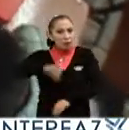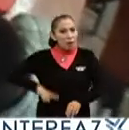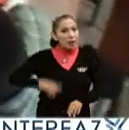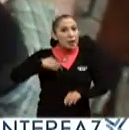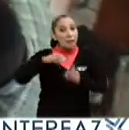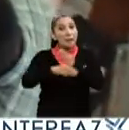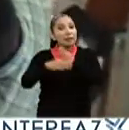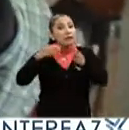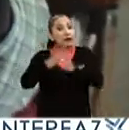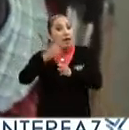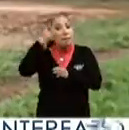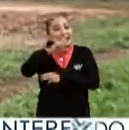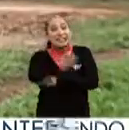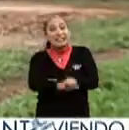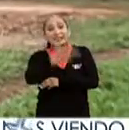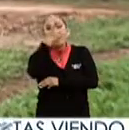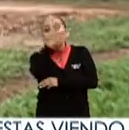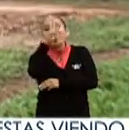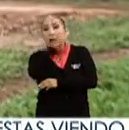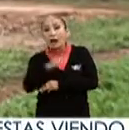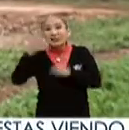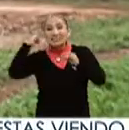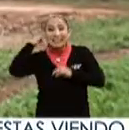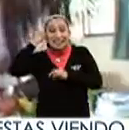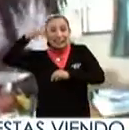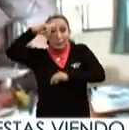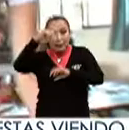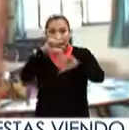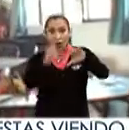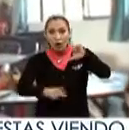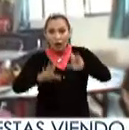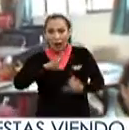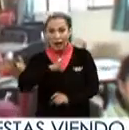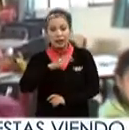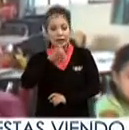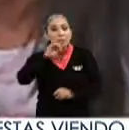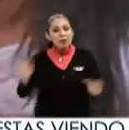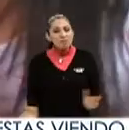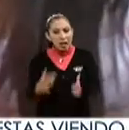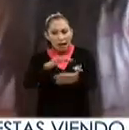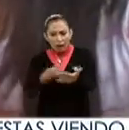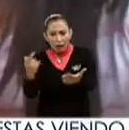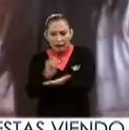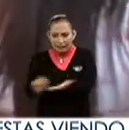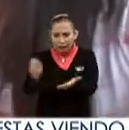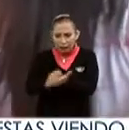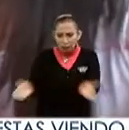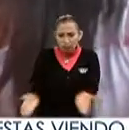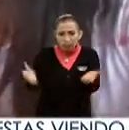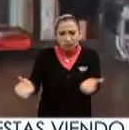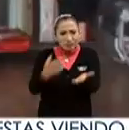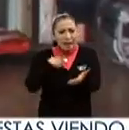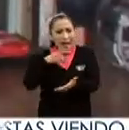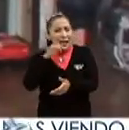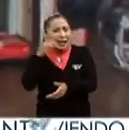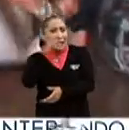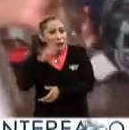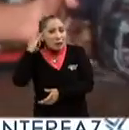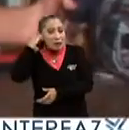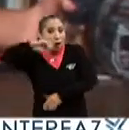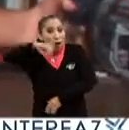en materiales de las 68 lenguas indígenas nacionales. Se promueve la lectura y escritura de lenguas indígenas de